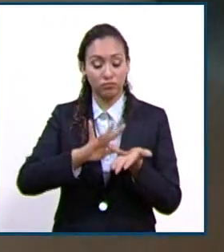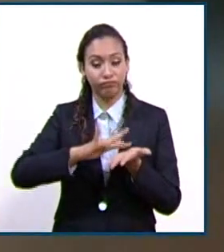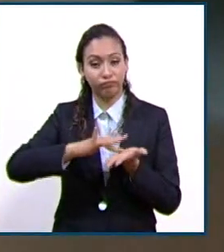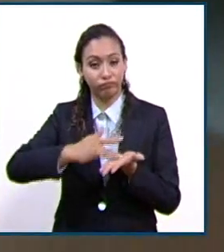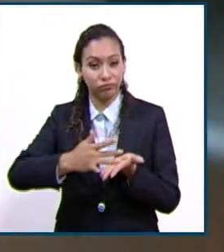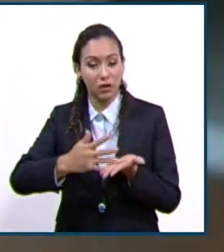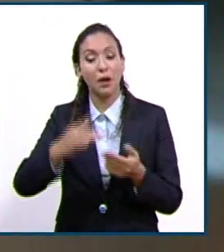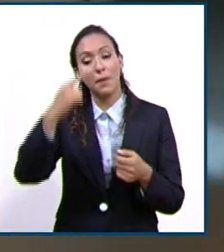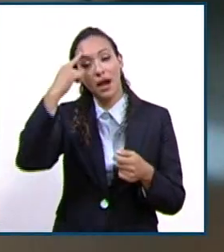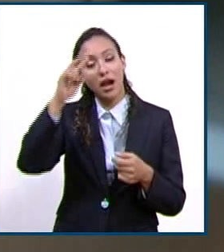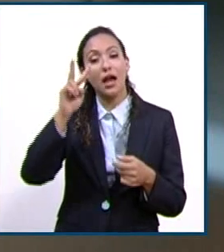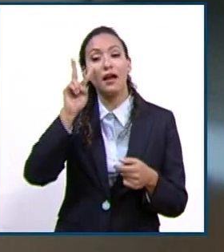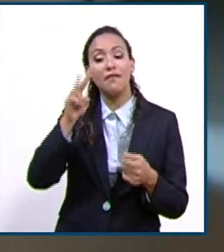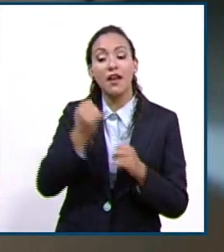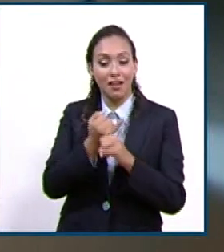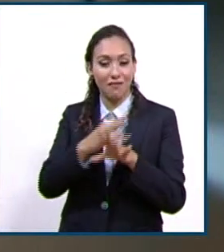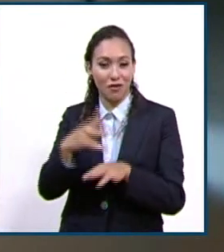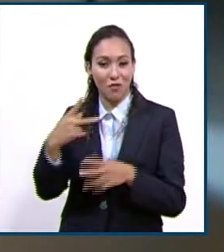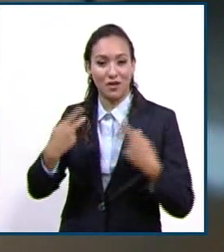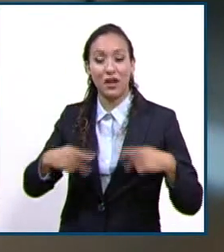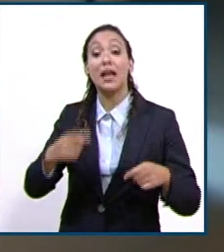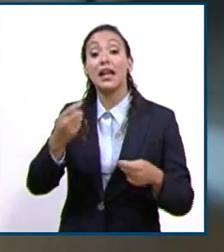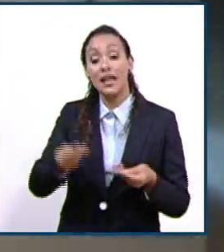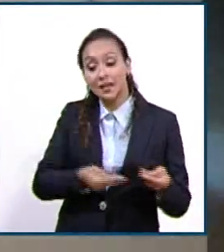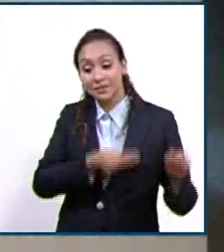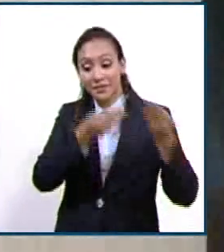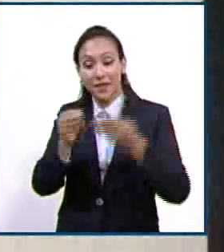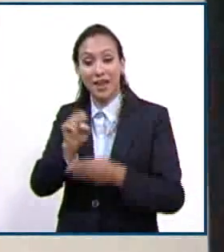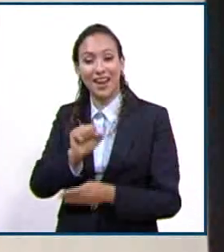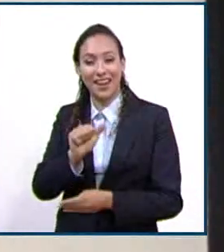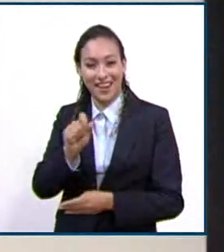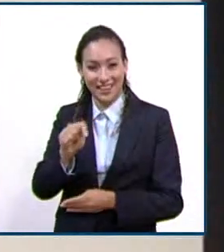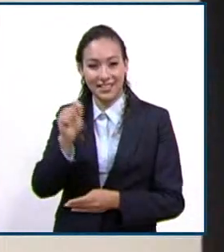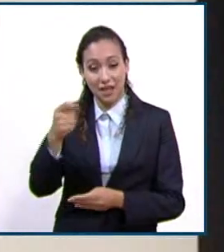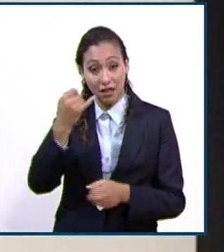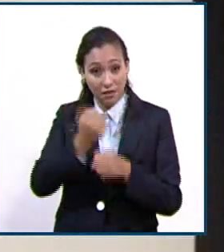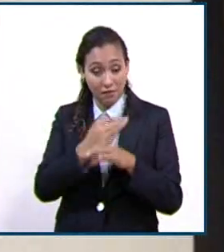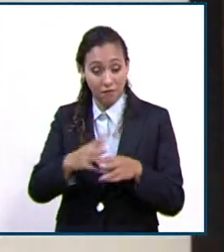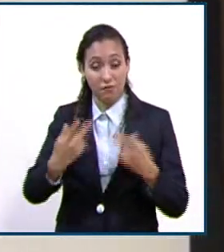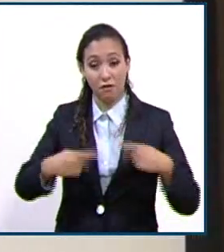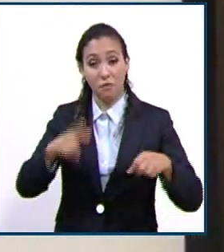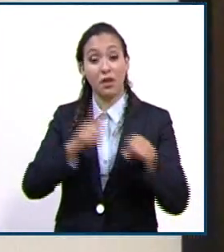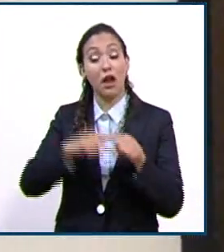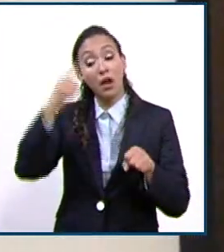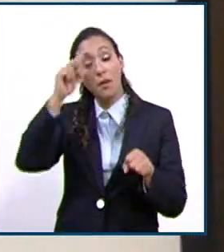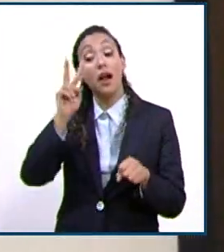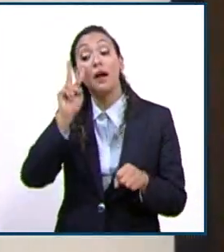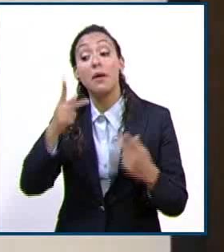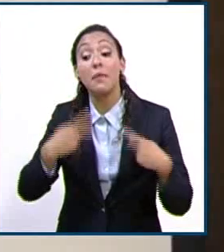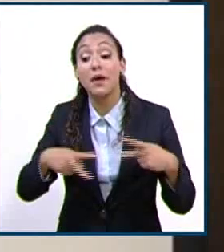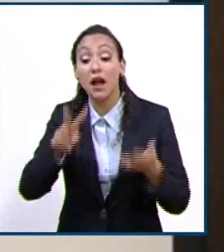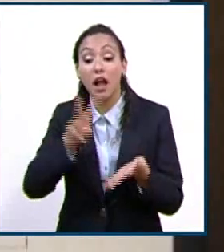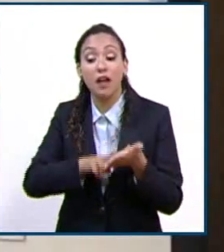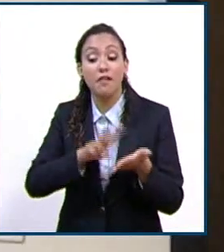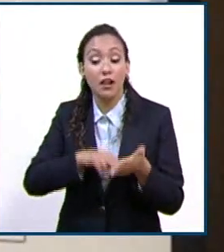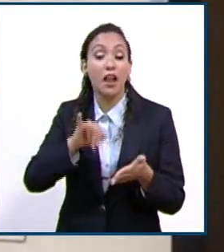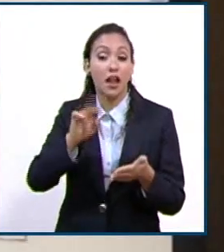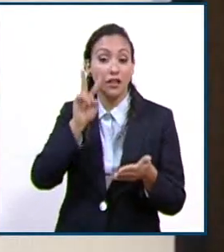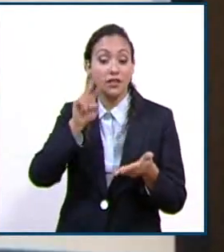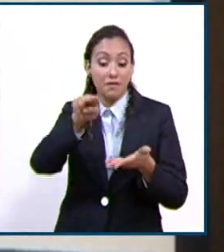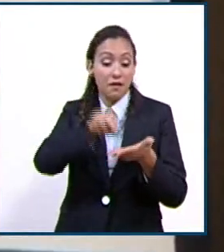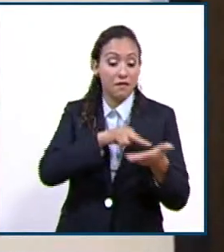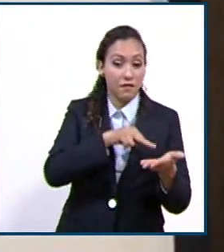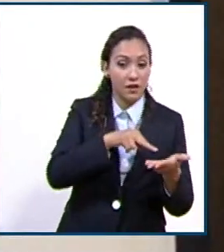dar a conocer a terceros particulares y autoridades información personal para verificar la identidad de los usuarios de la firma